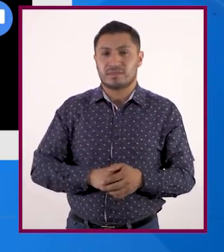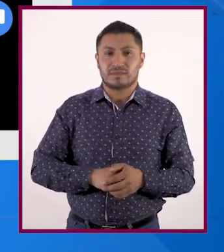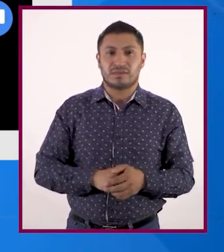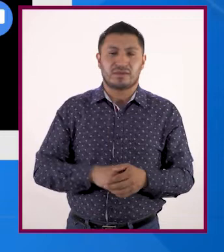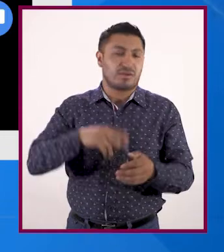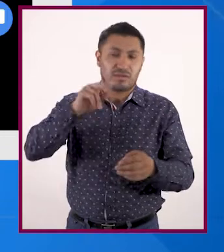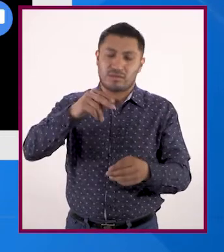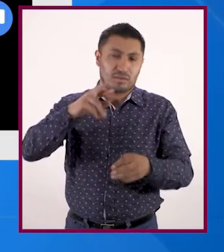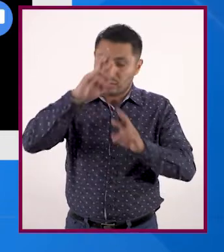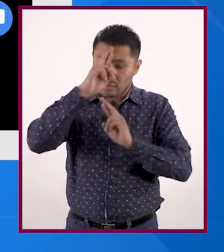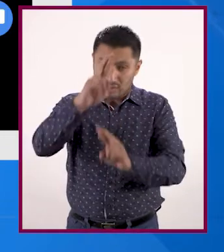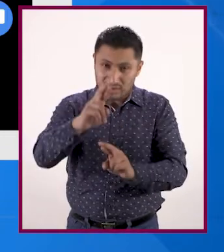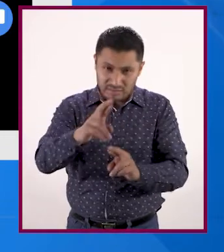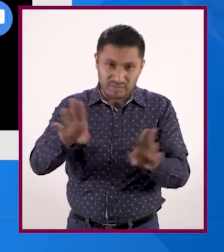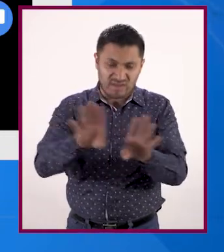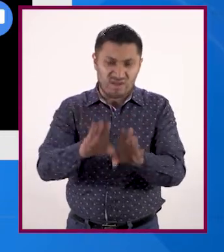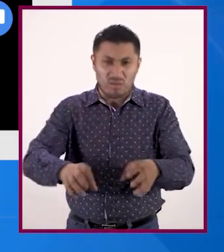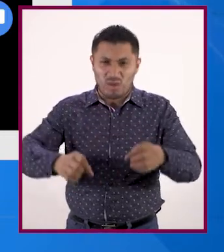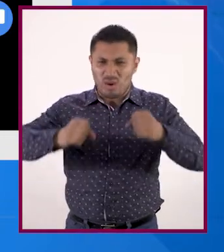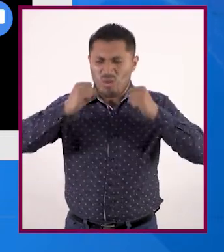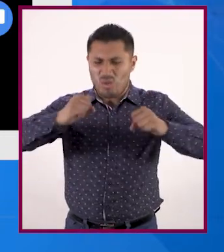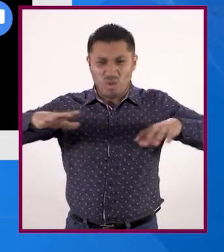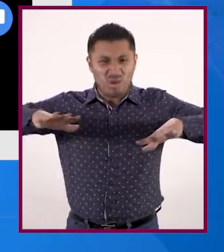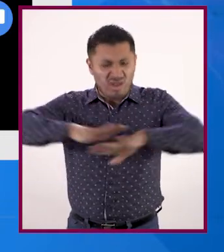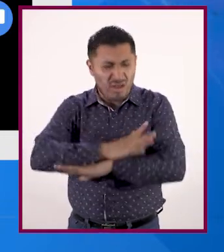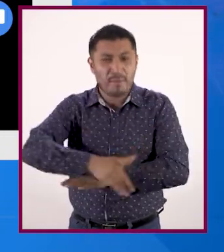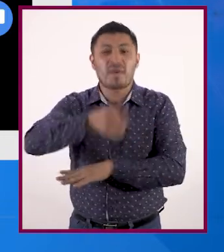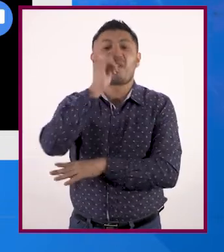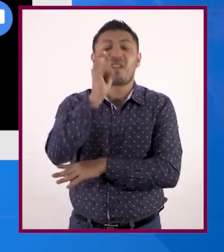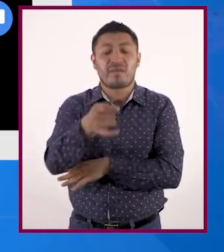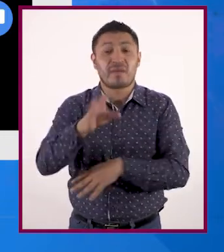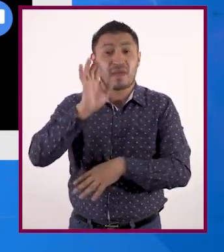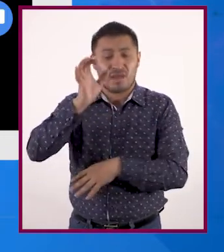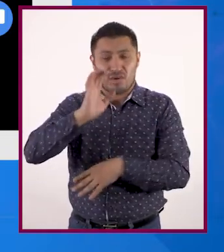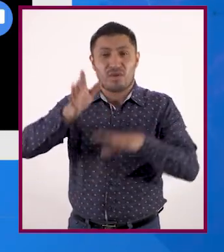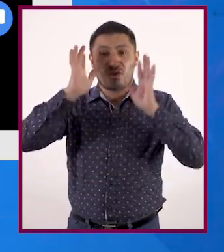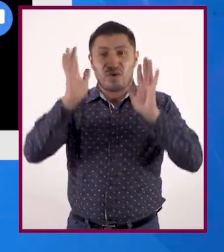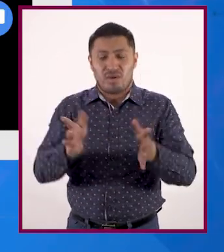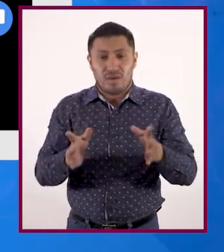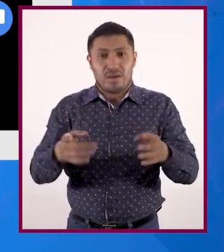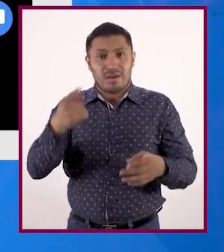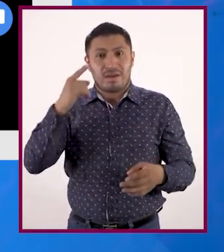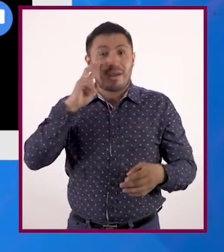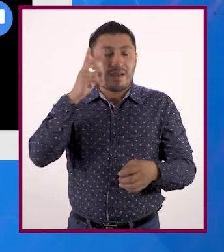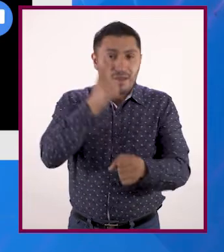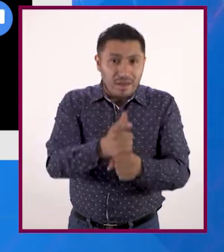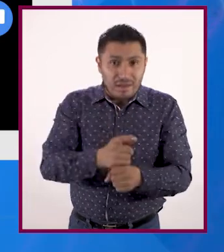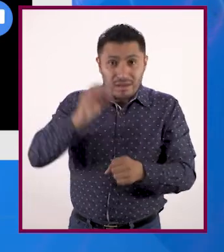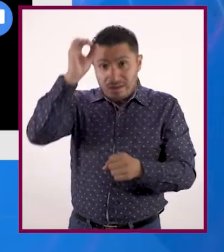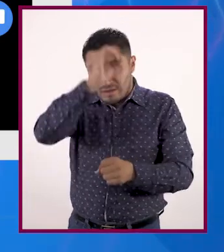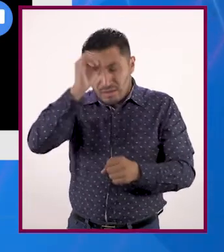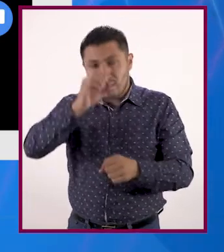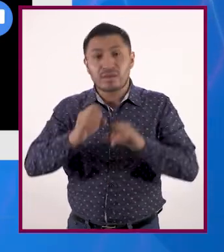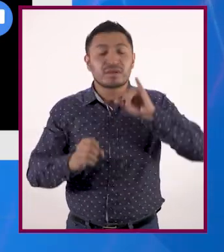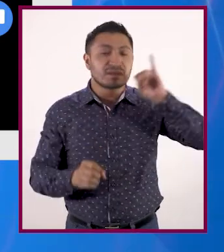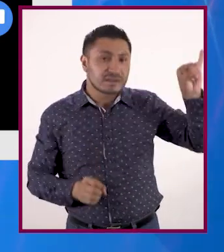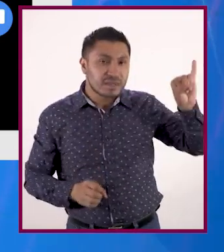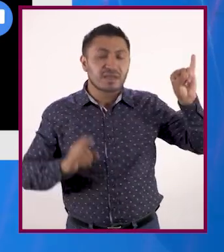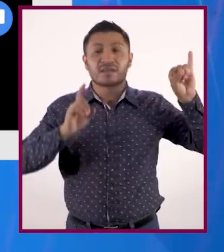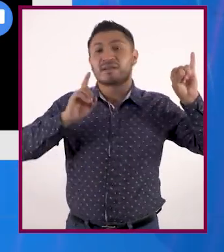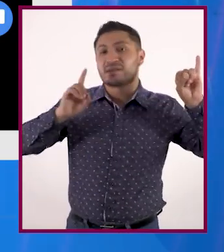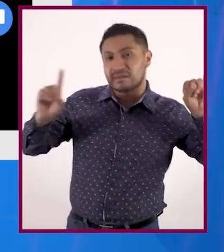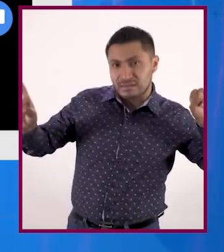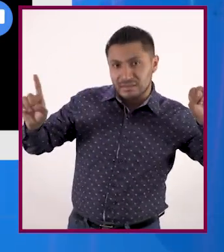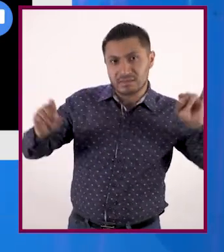o sea ya son las cuestiones radicales qué quiere decir esto cuando llegamos a estos puntos de vista ya sea el de izquierda o el de